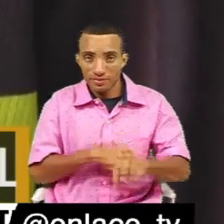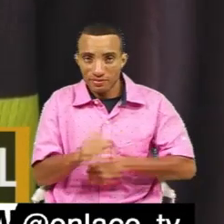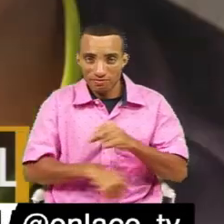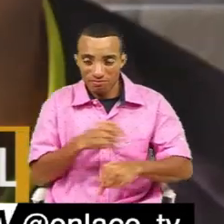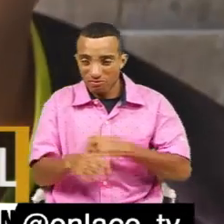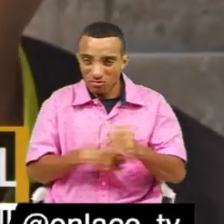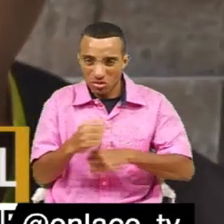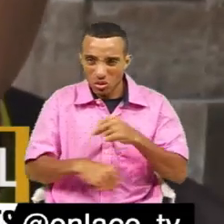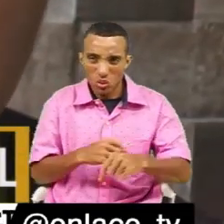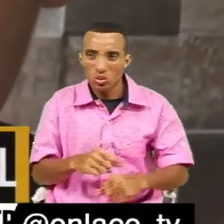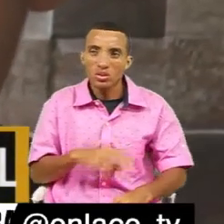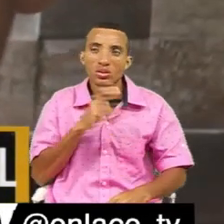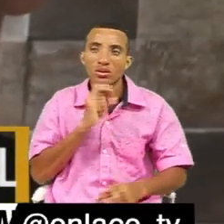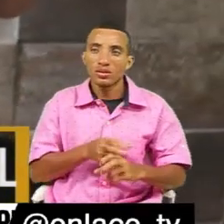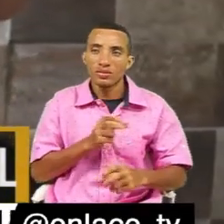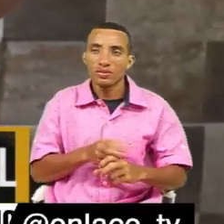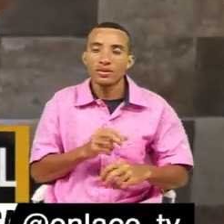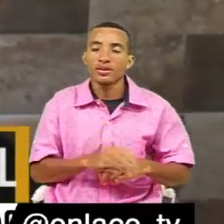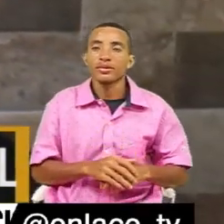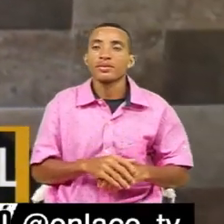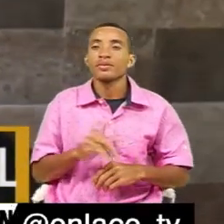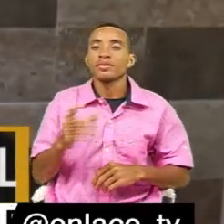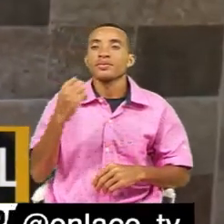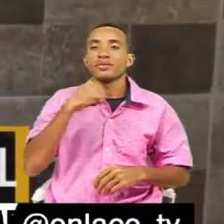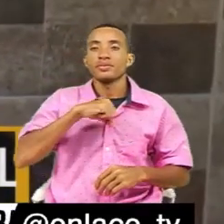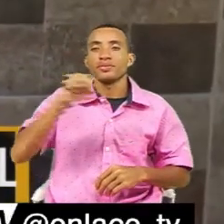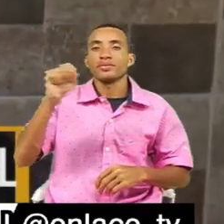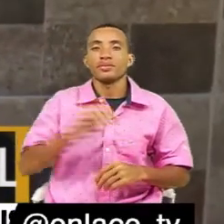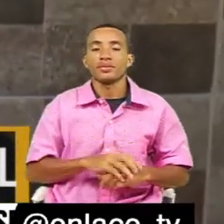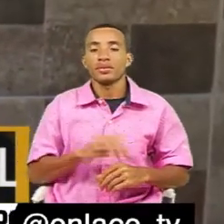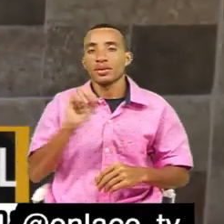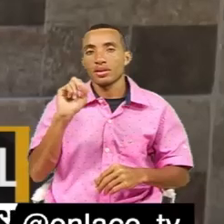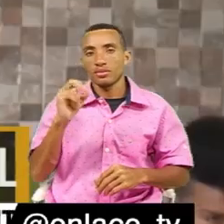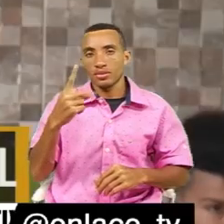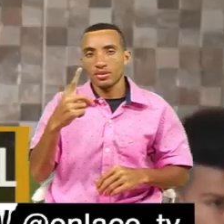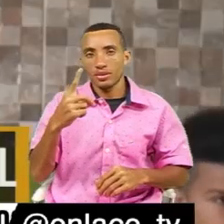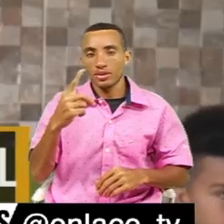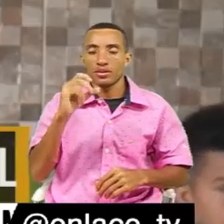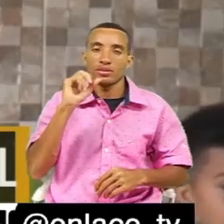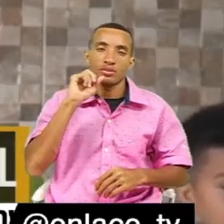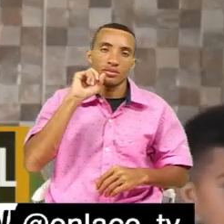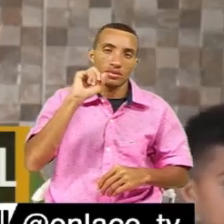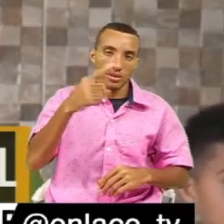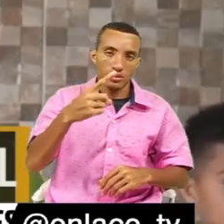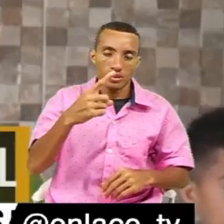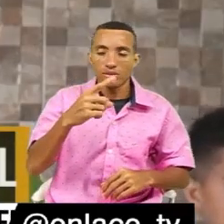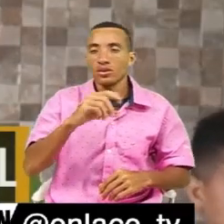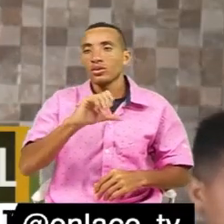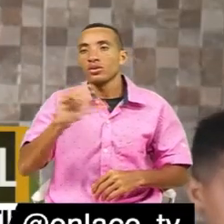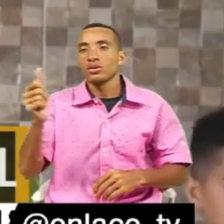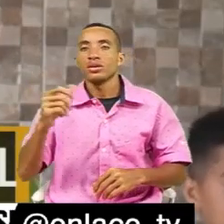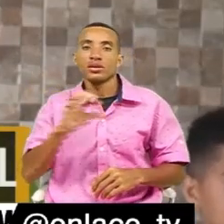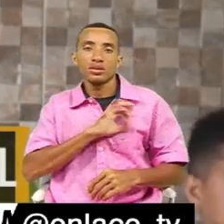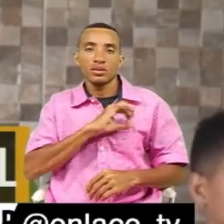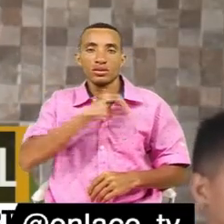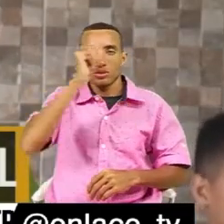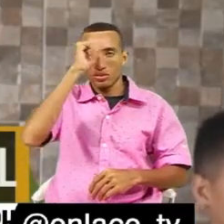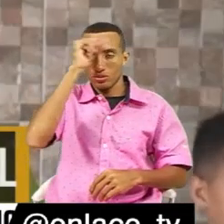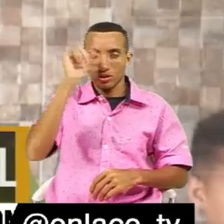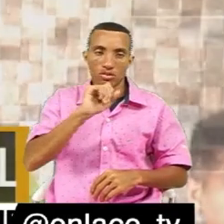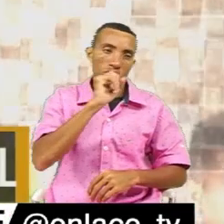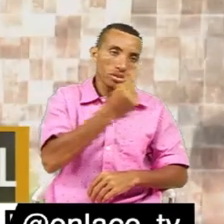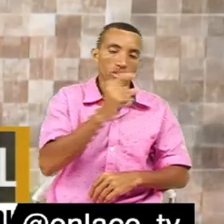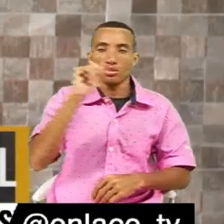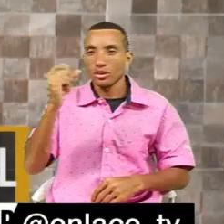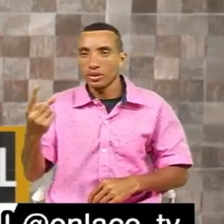competitiva, y pues logra tener 2 primeros puestos entre el sábado y el domingo, lo cual ratifica su